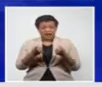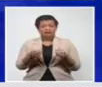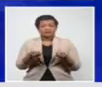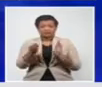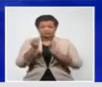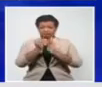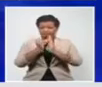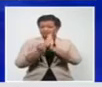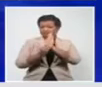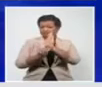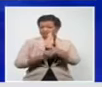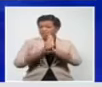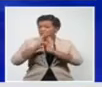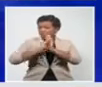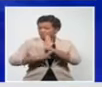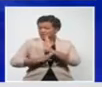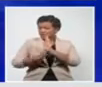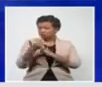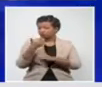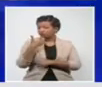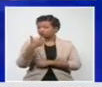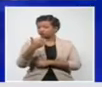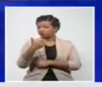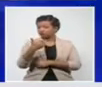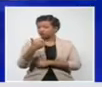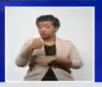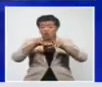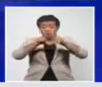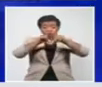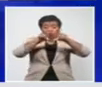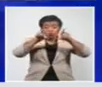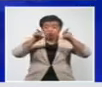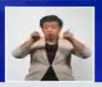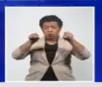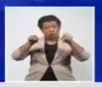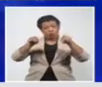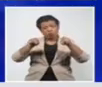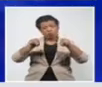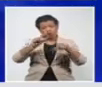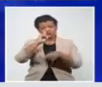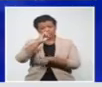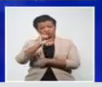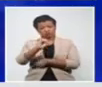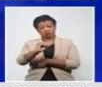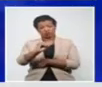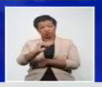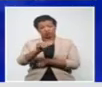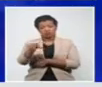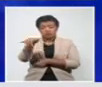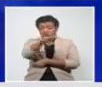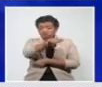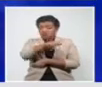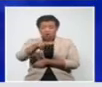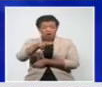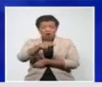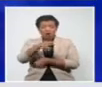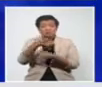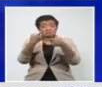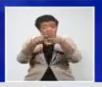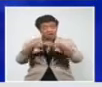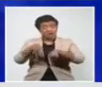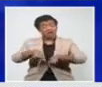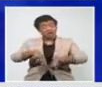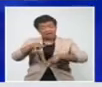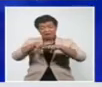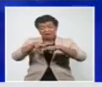mayor. No digo que en toda Cuba, porque no todo el territorio está en la misma situación, pero sí prácticamente